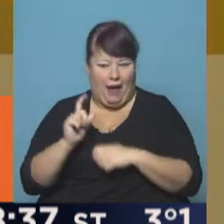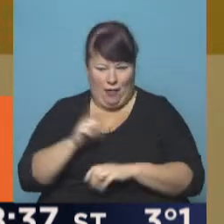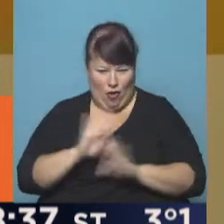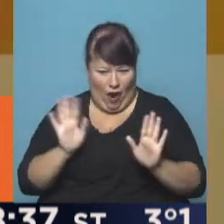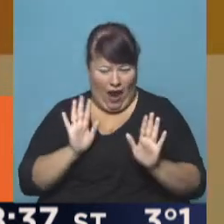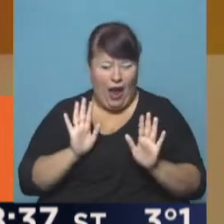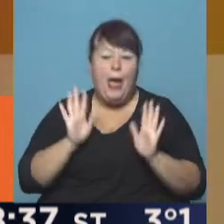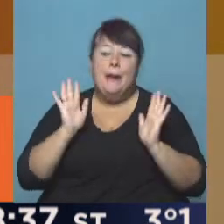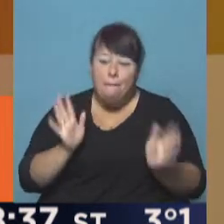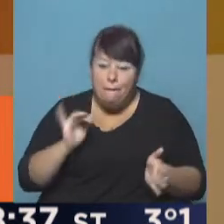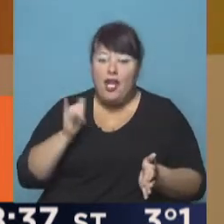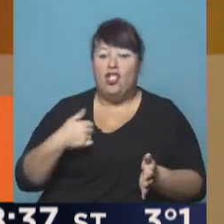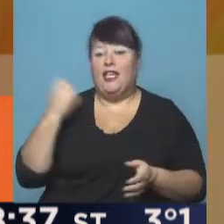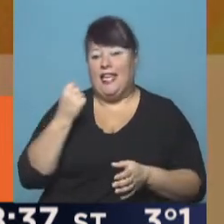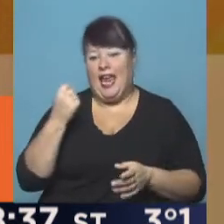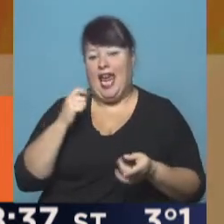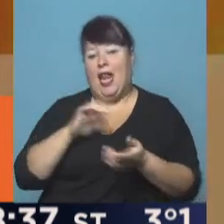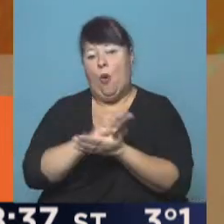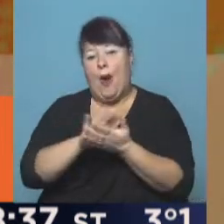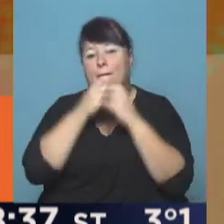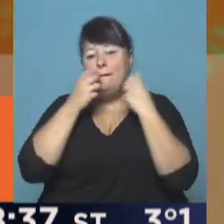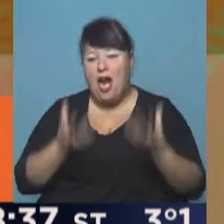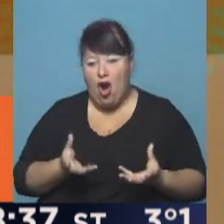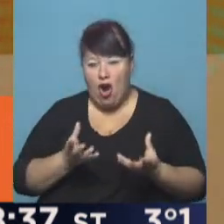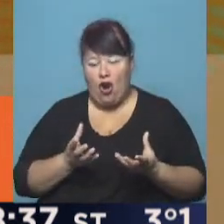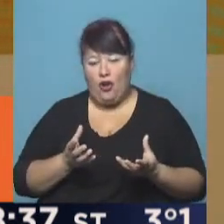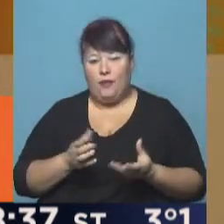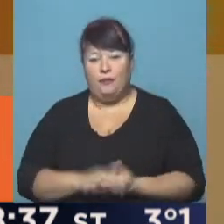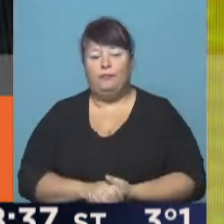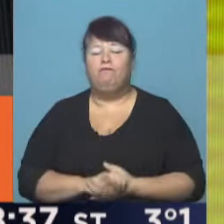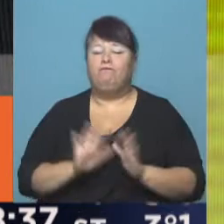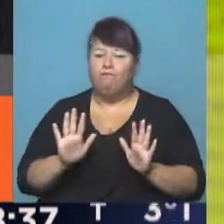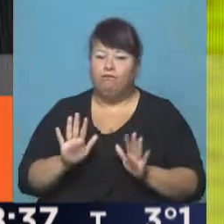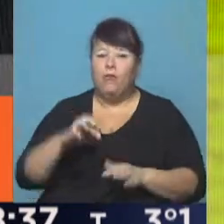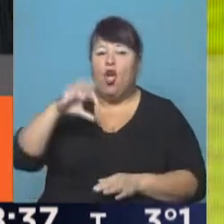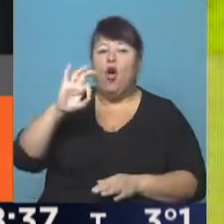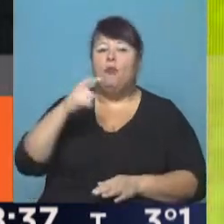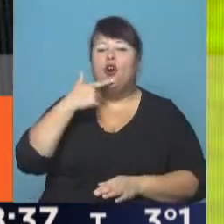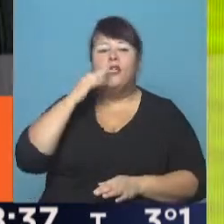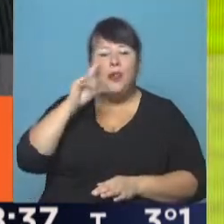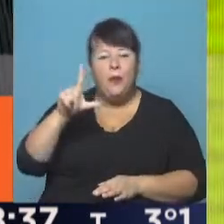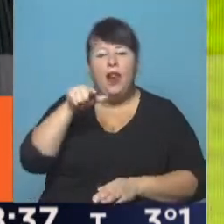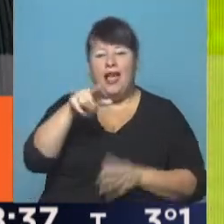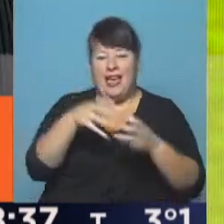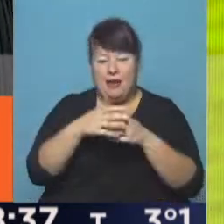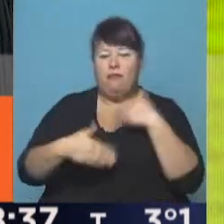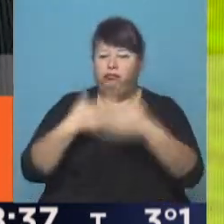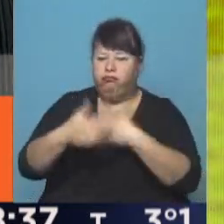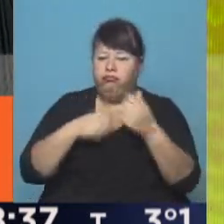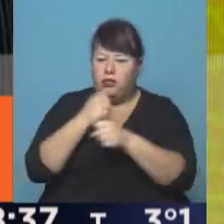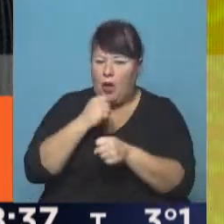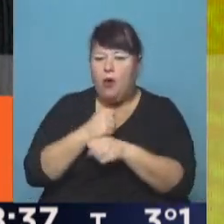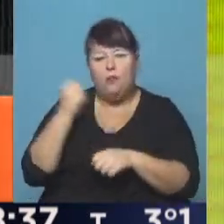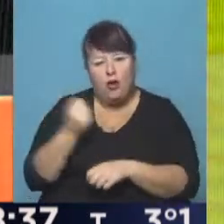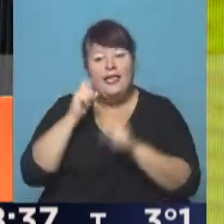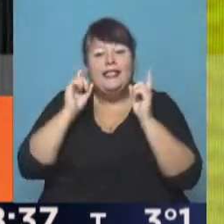de la noche a la mañana pero si pretendemos llegar a una situación mejor posible está llevando a cabo adelante este enorme trabajo